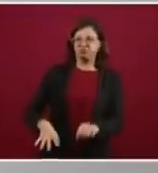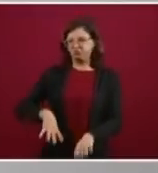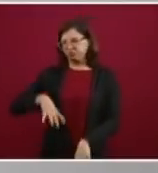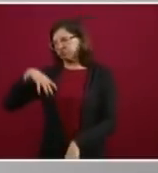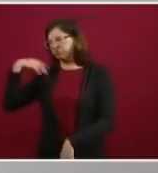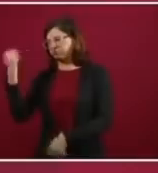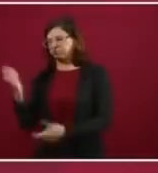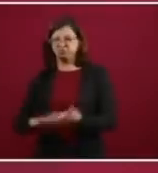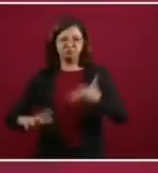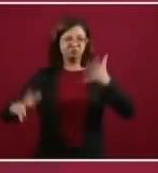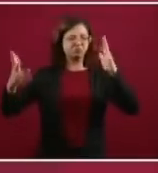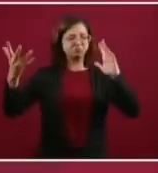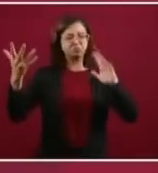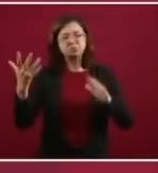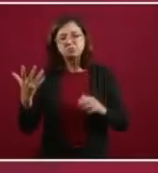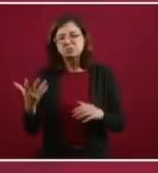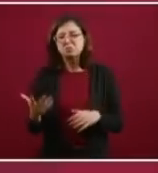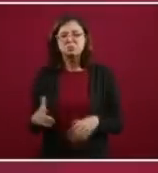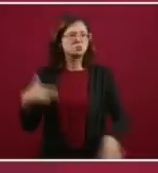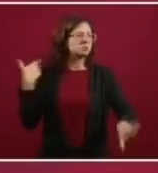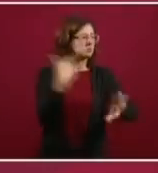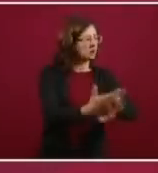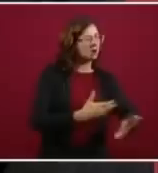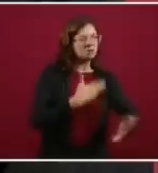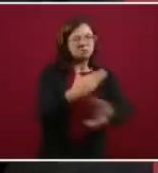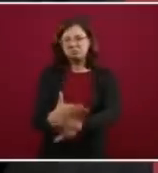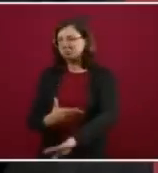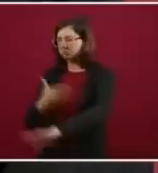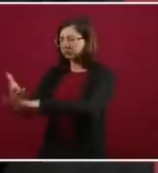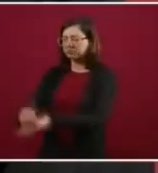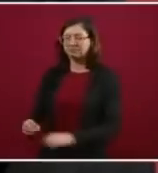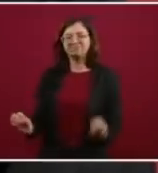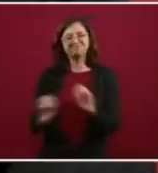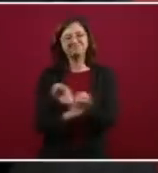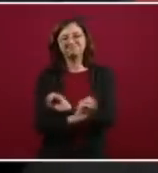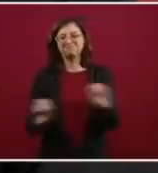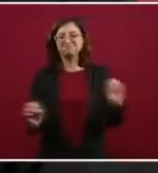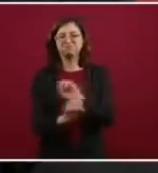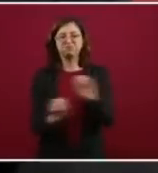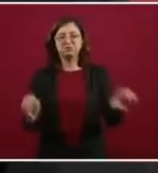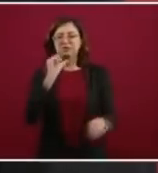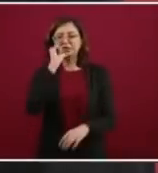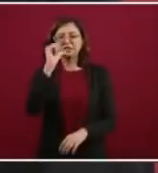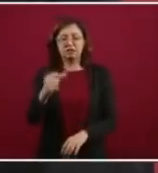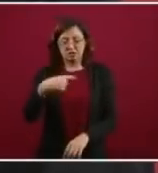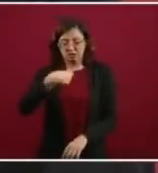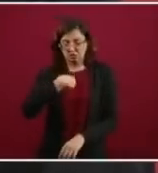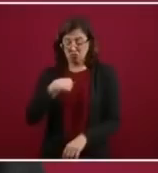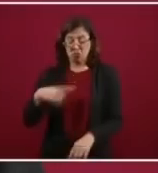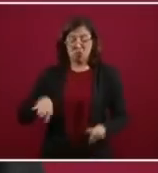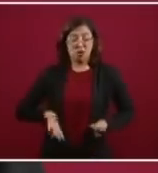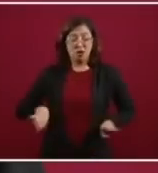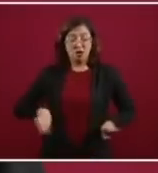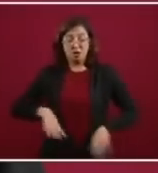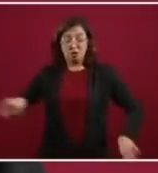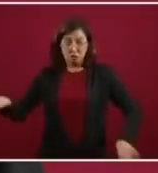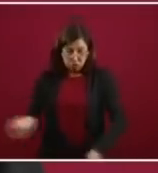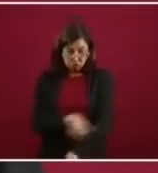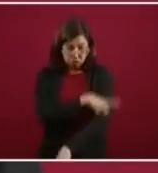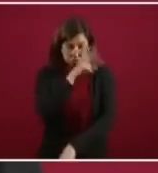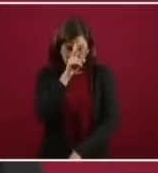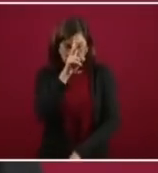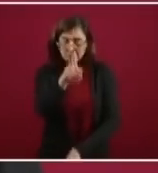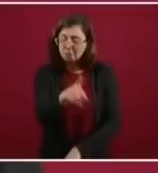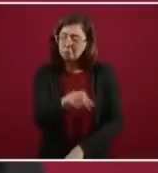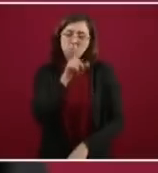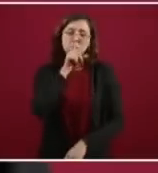fuerza, sin perseguir a nadie. No es mi fuerte la venganza y vamos